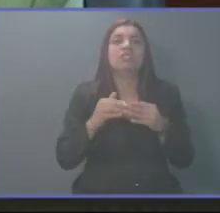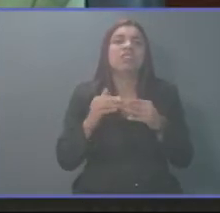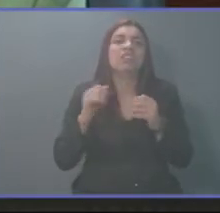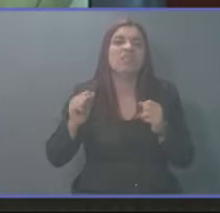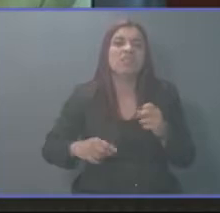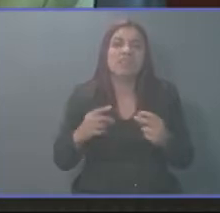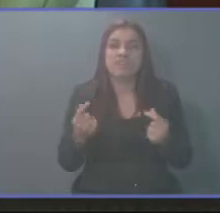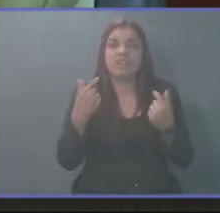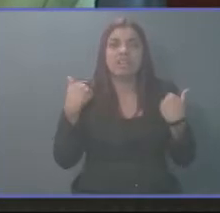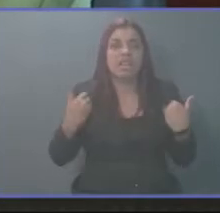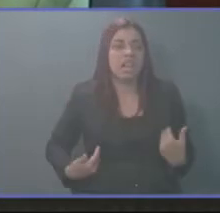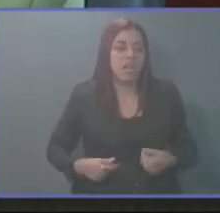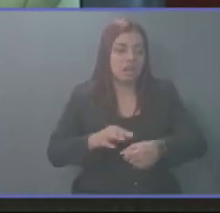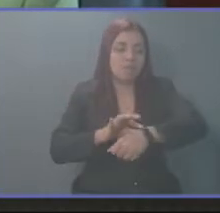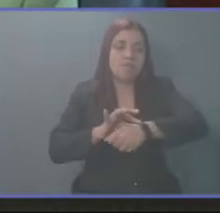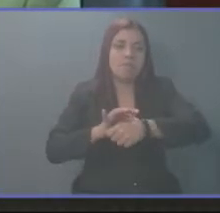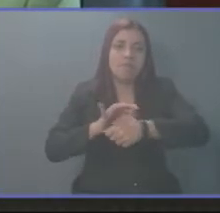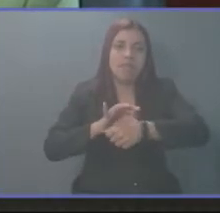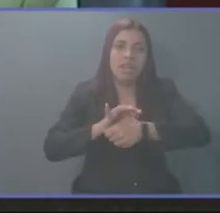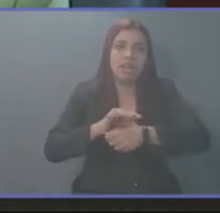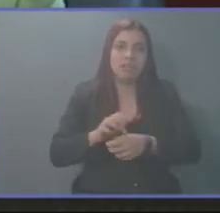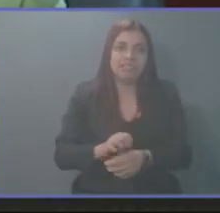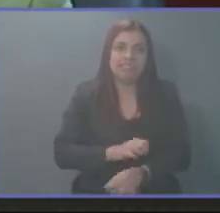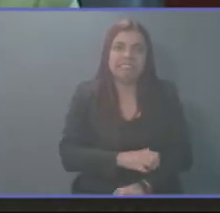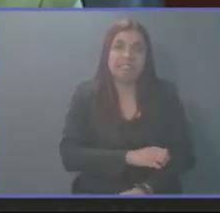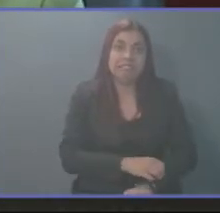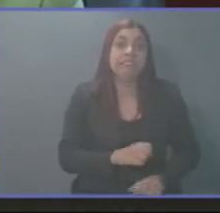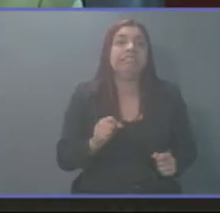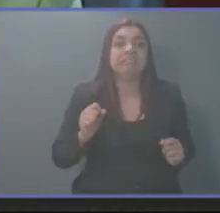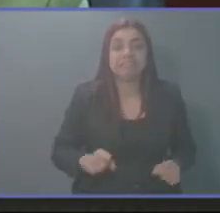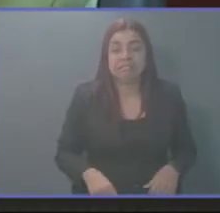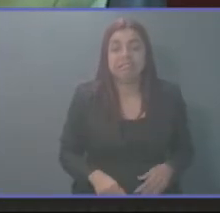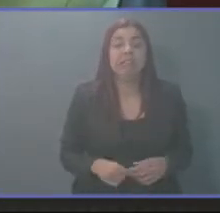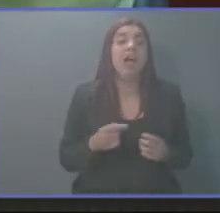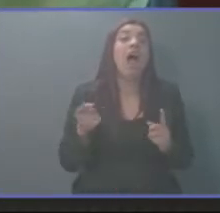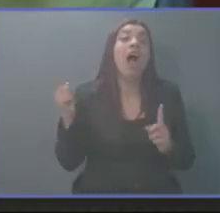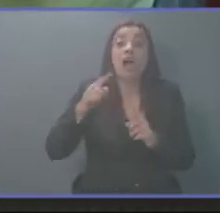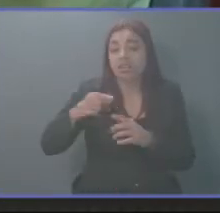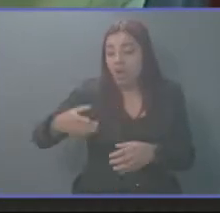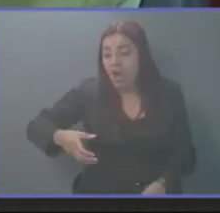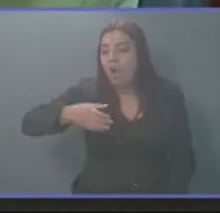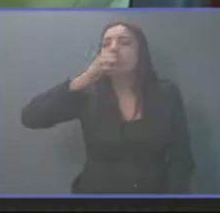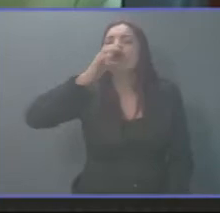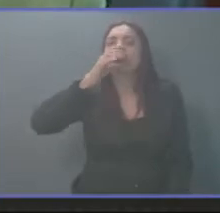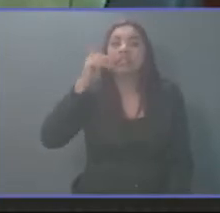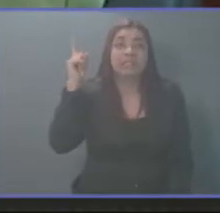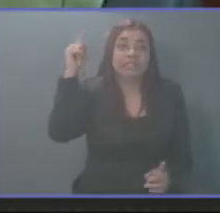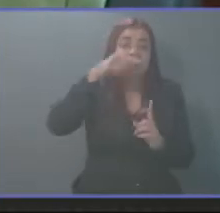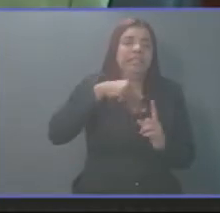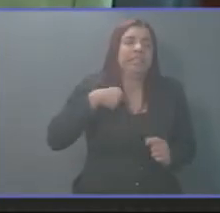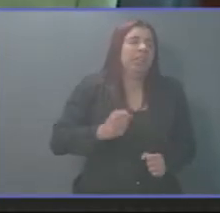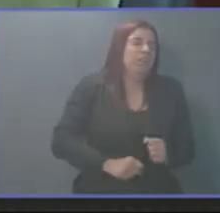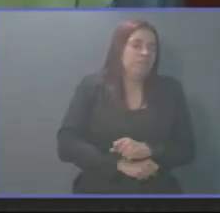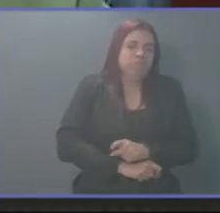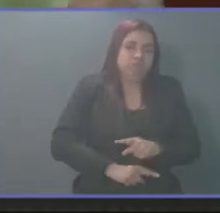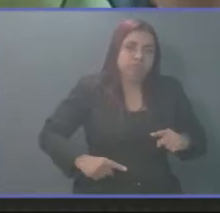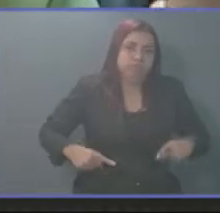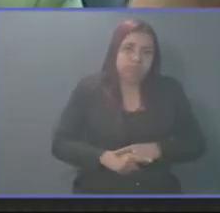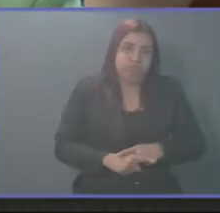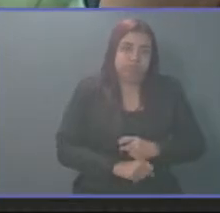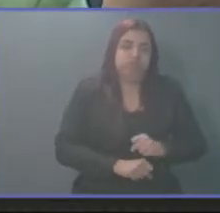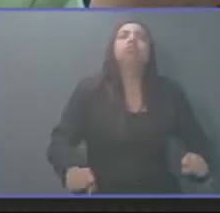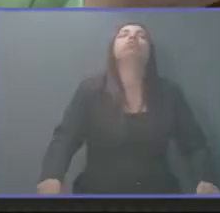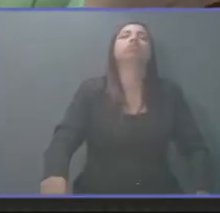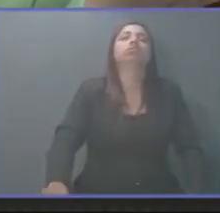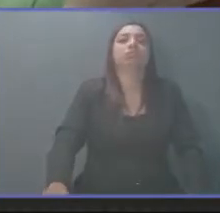Además de eso, si es ingesta, puede ser hasta letal. Y es ahí donde nos genera el mayor problema. No